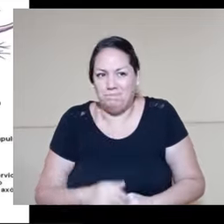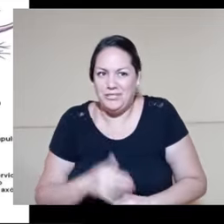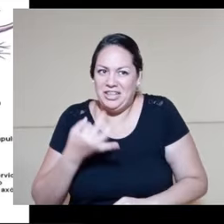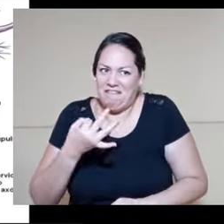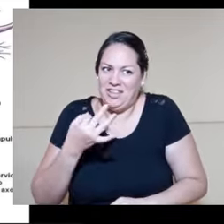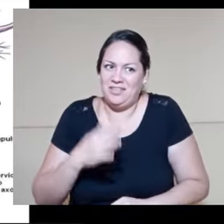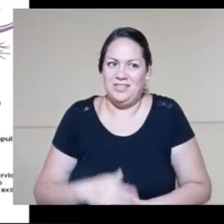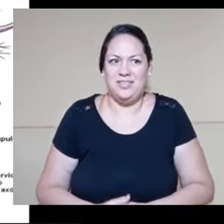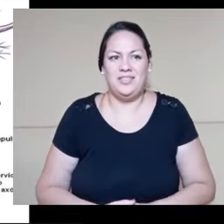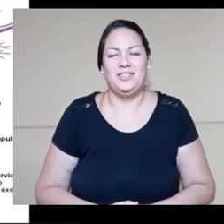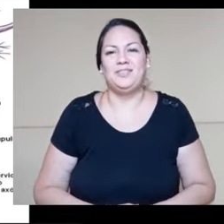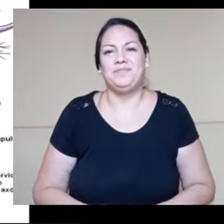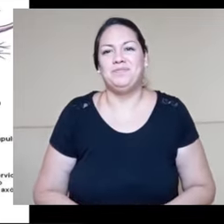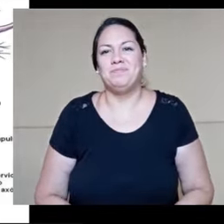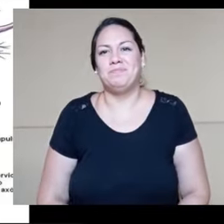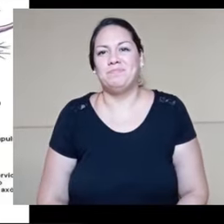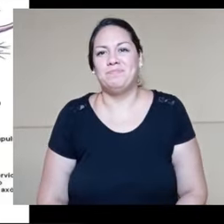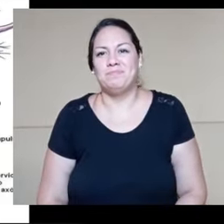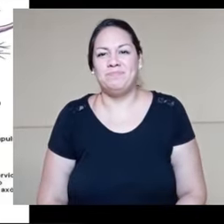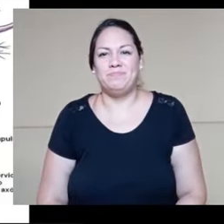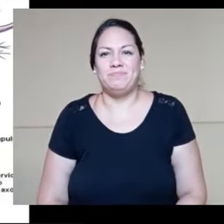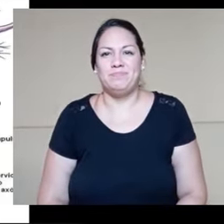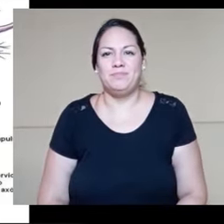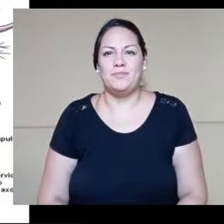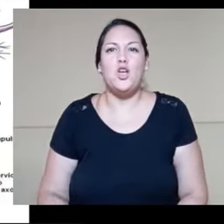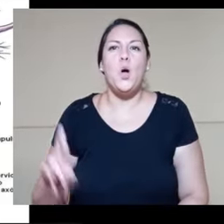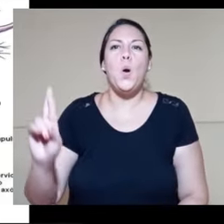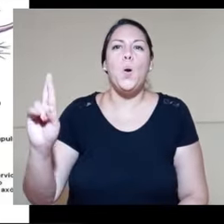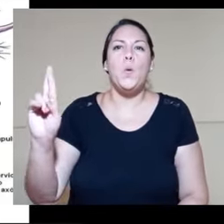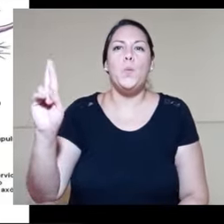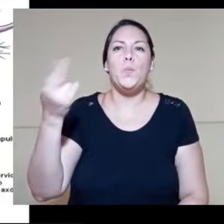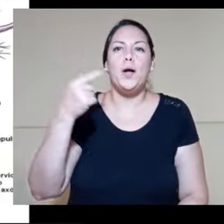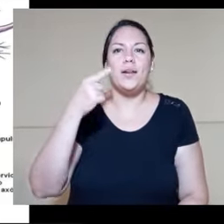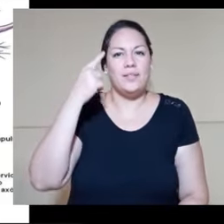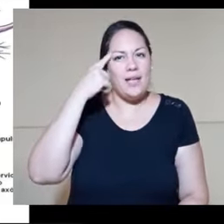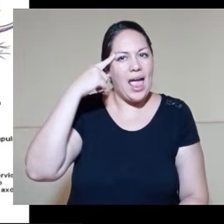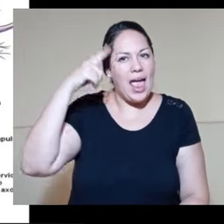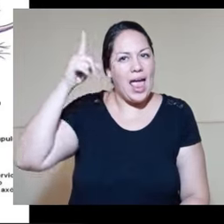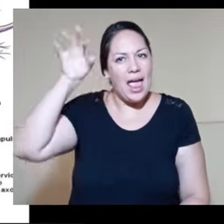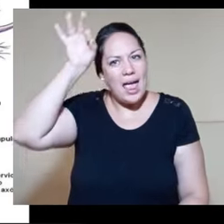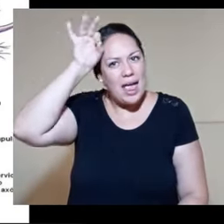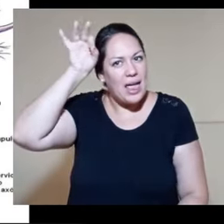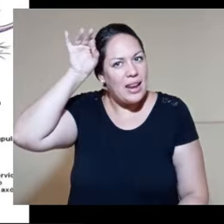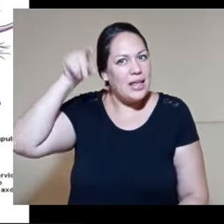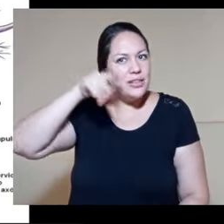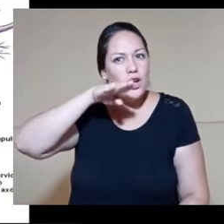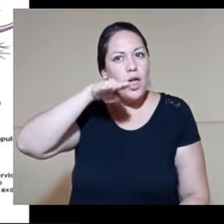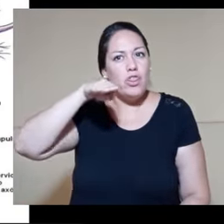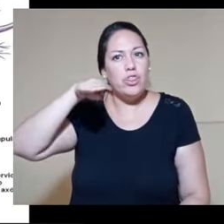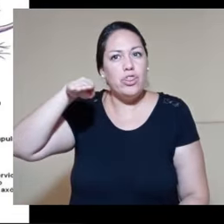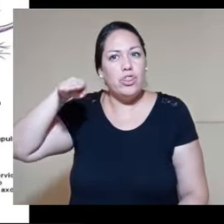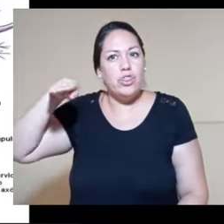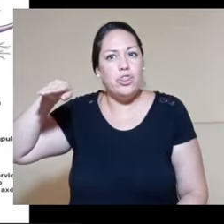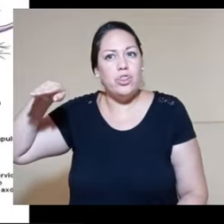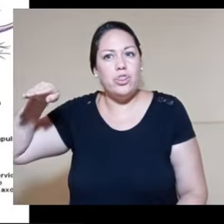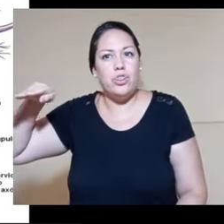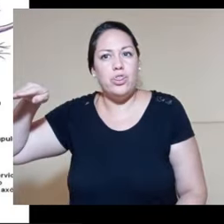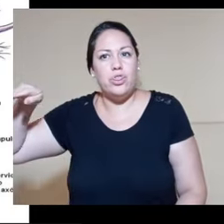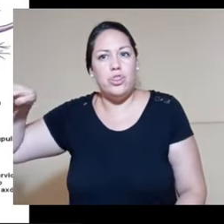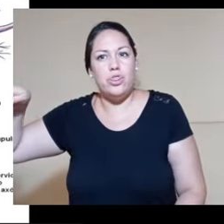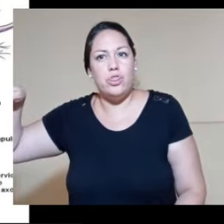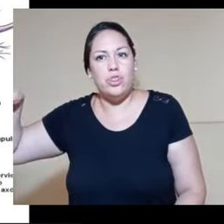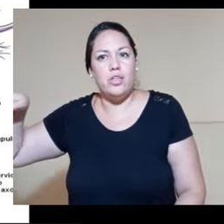muerte. Ah, bien. En la muerte estamos casi en reposo la célula. Por eso en la muerte, cuando nos hacen el electroencefalograma,